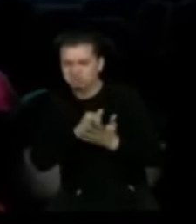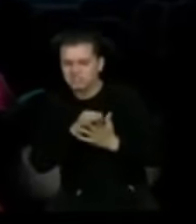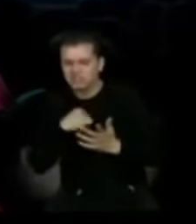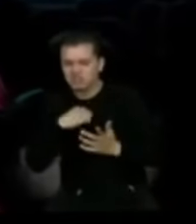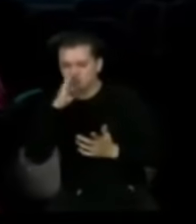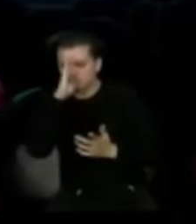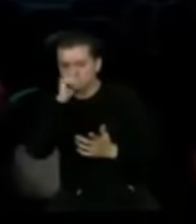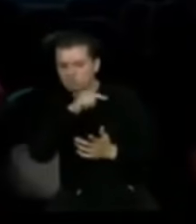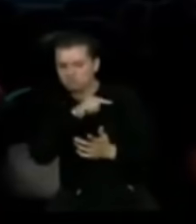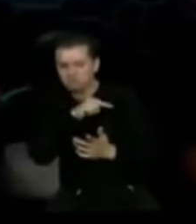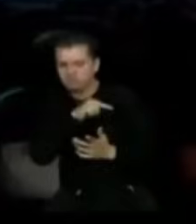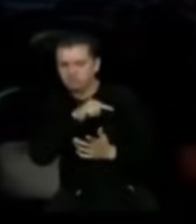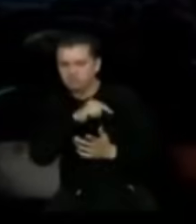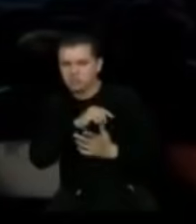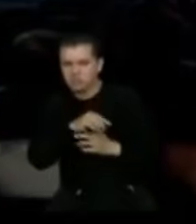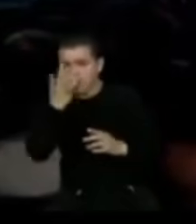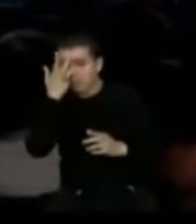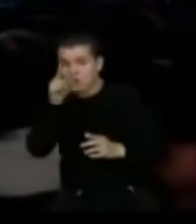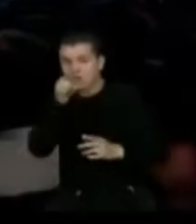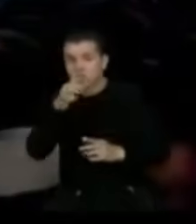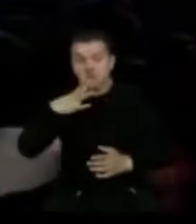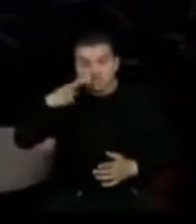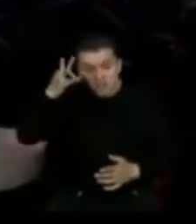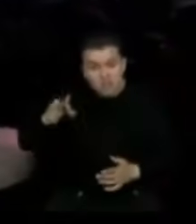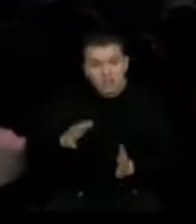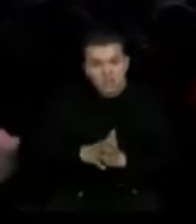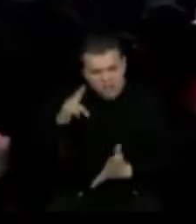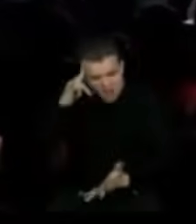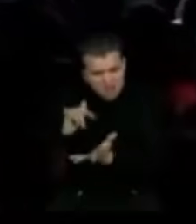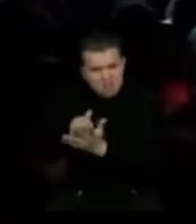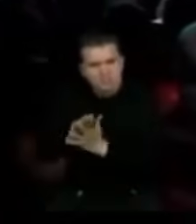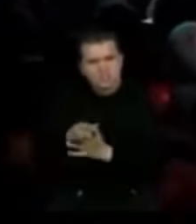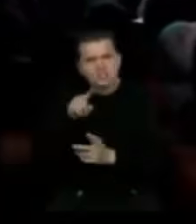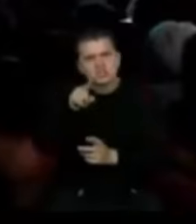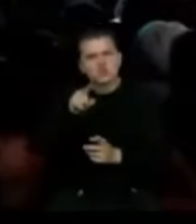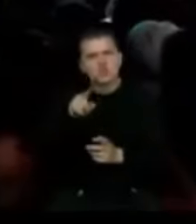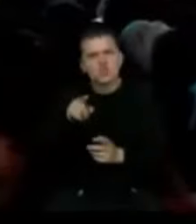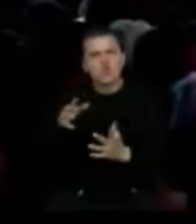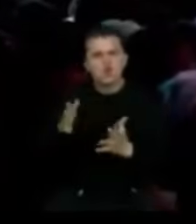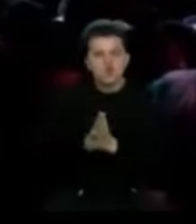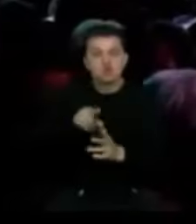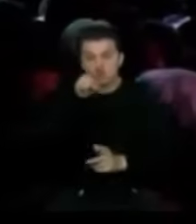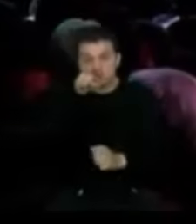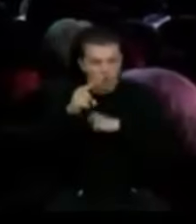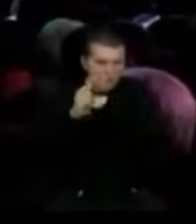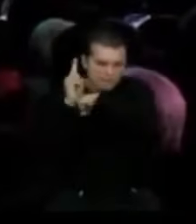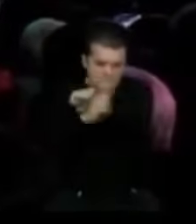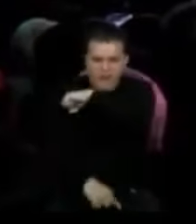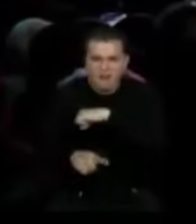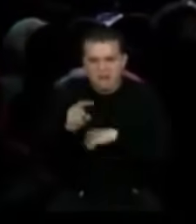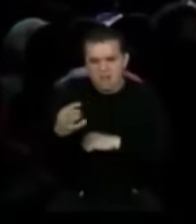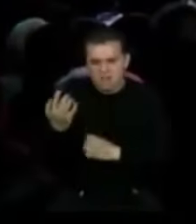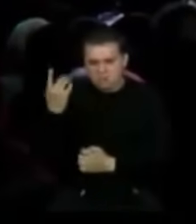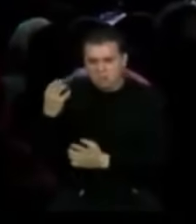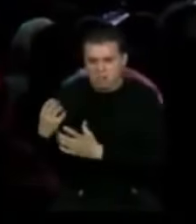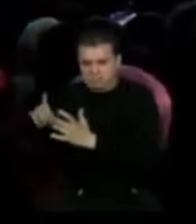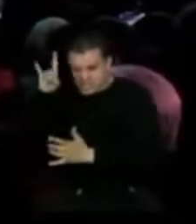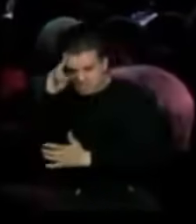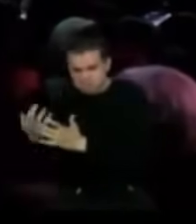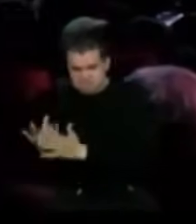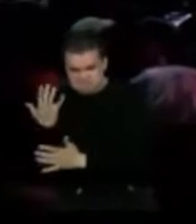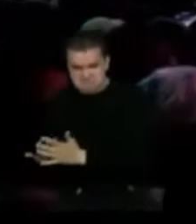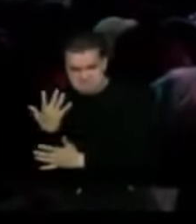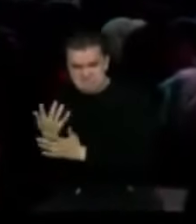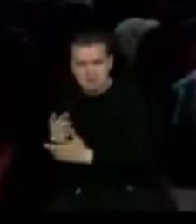Dudo. Porque si tú verdaderamente crees que tú te merecerías una condenación eterna en el infierno, y un hombre